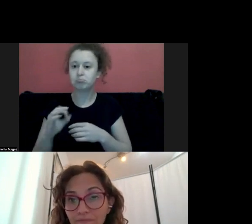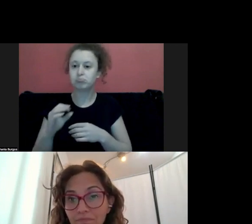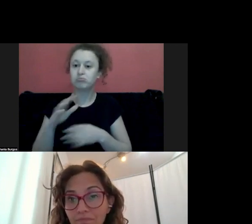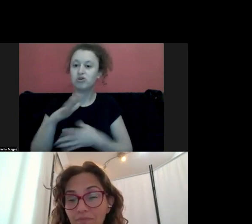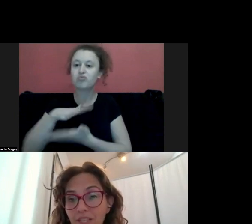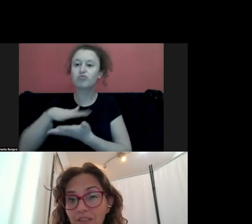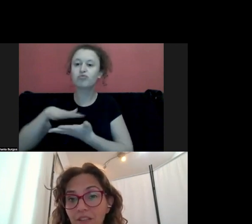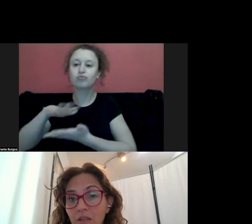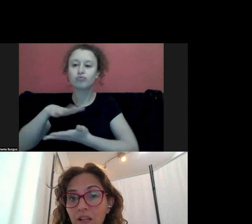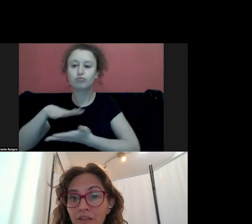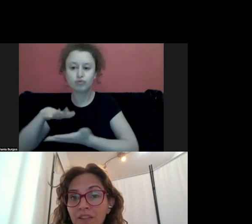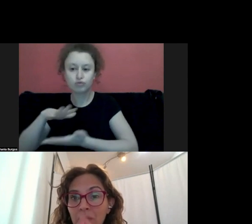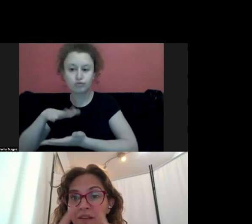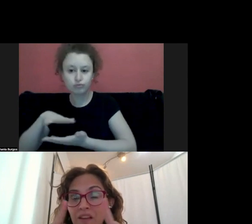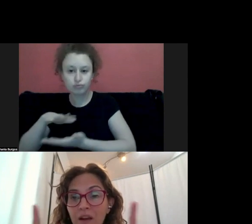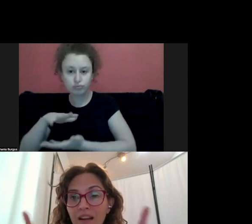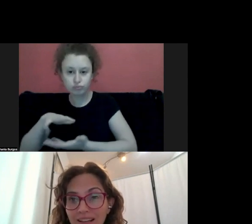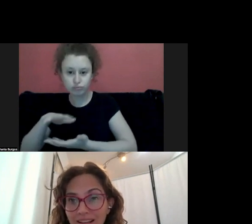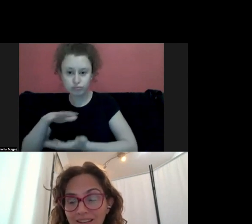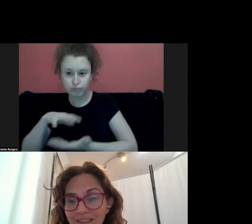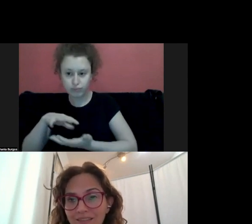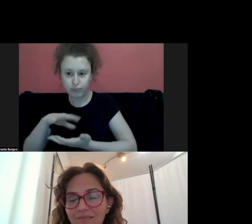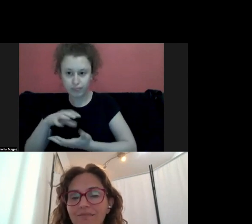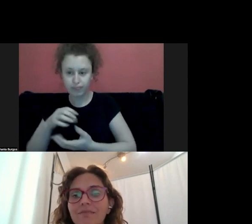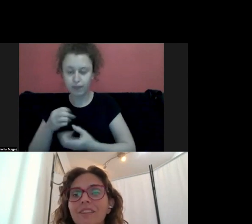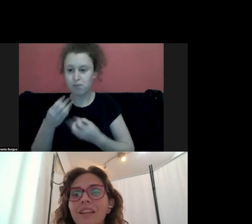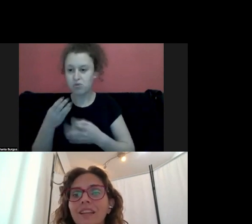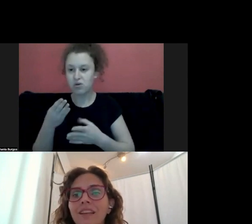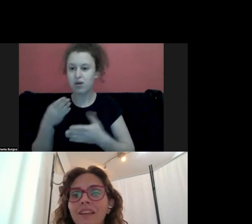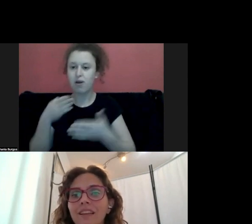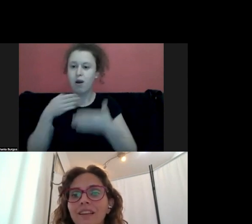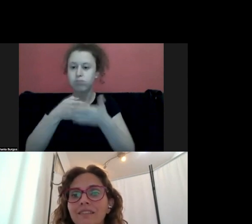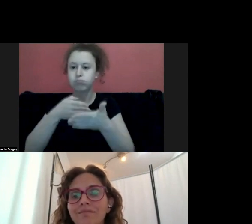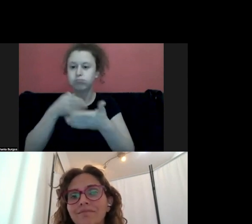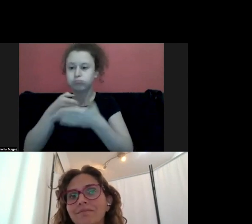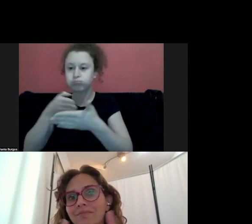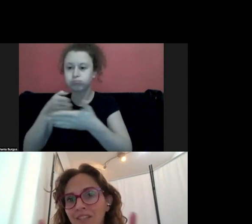social que determina determinadas barreras